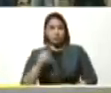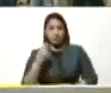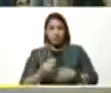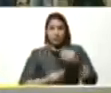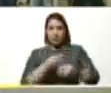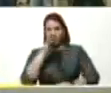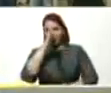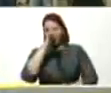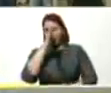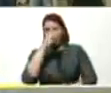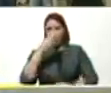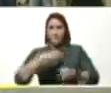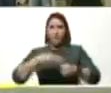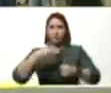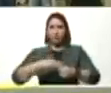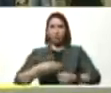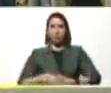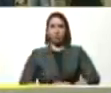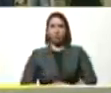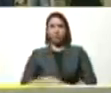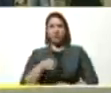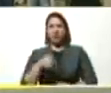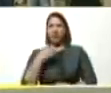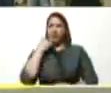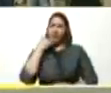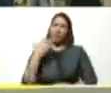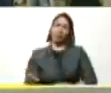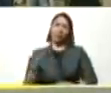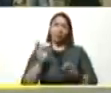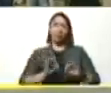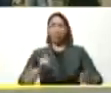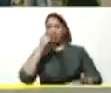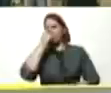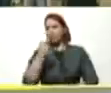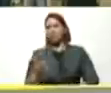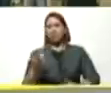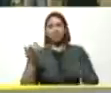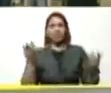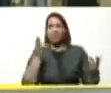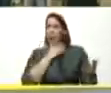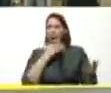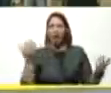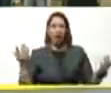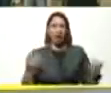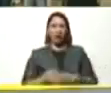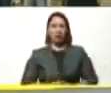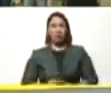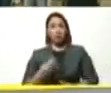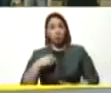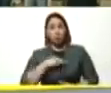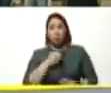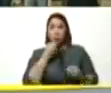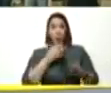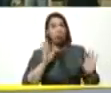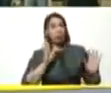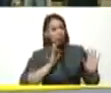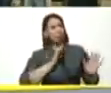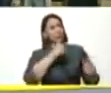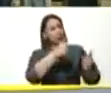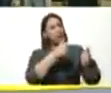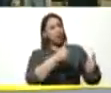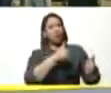fue burlarse del petro. Eso no sirve para nada, eso no existe. Y nosotros, bueno, está bien, sigan